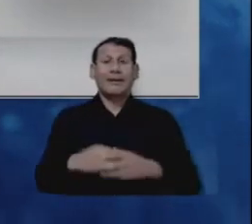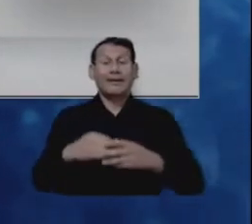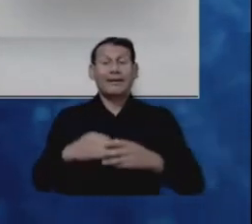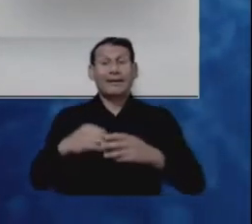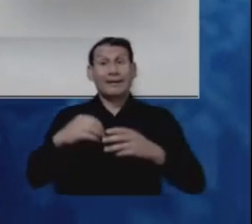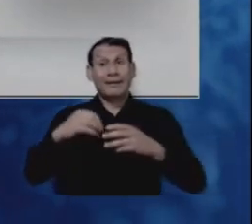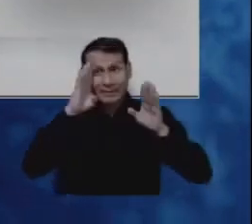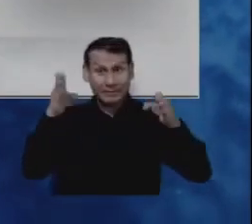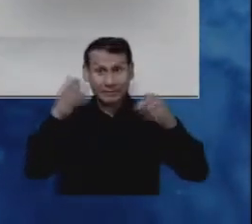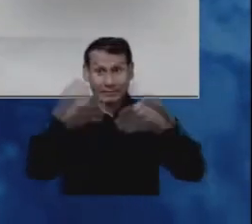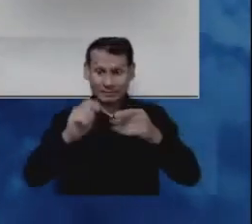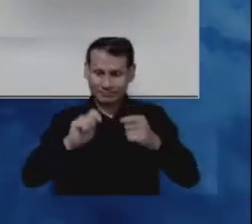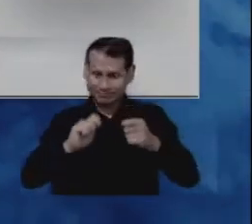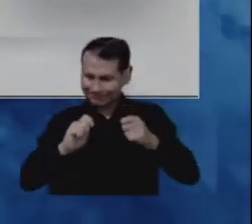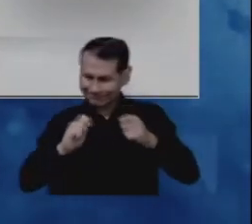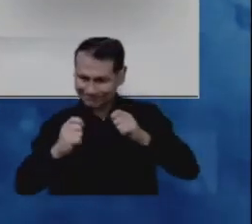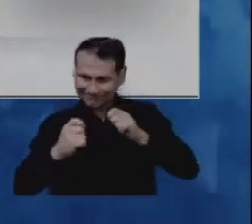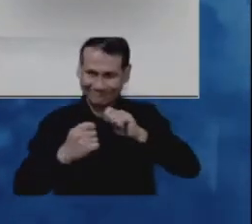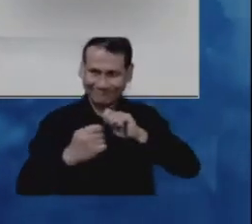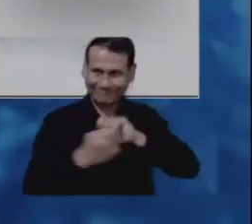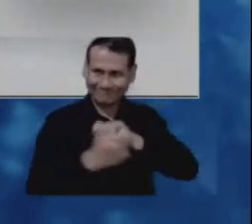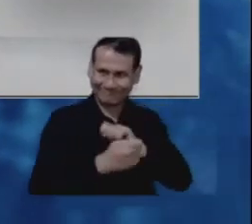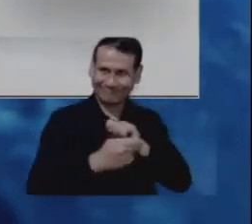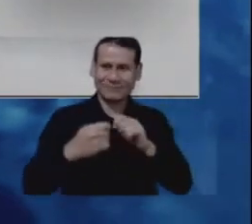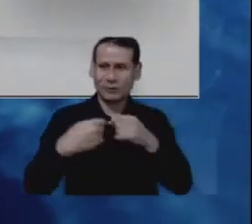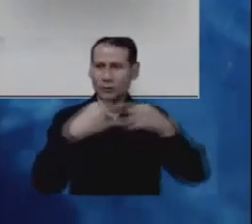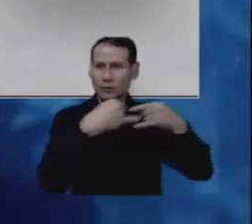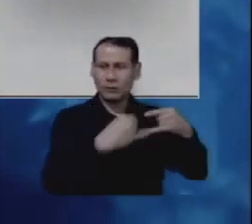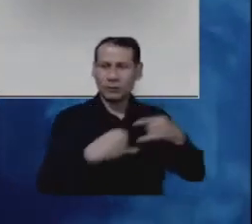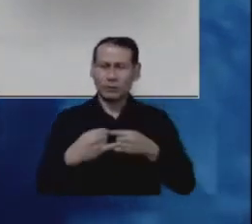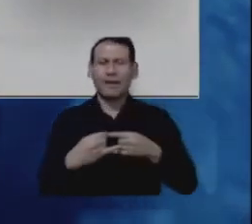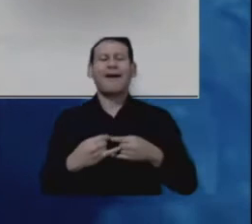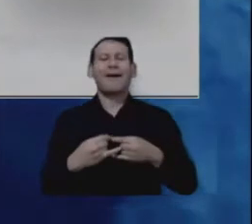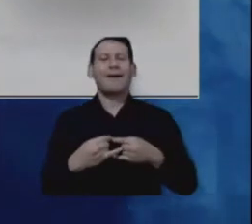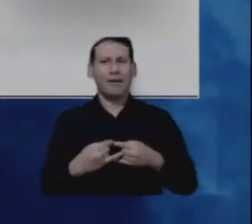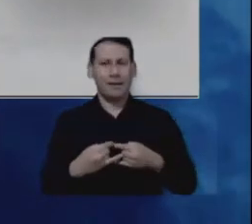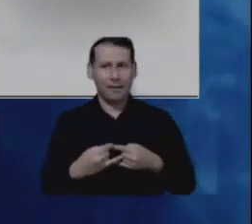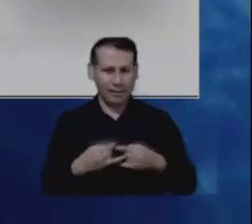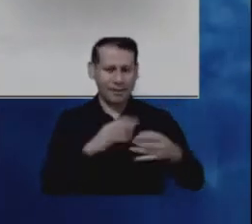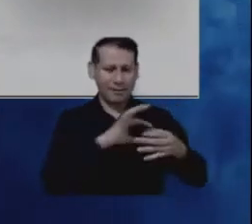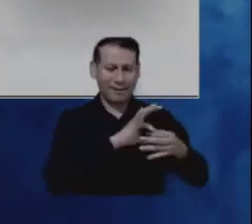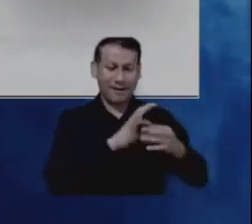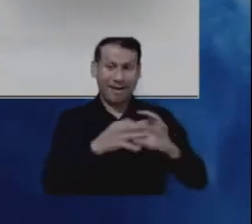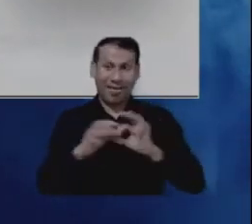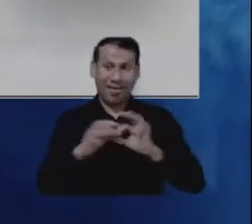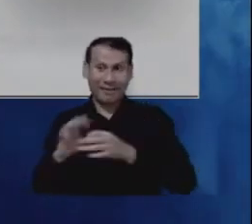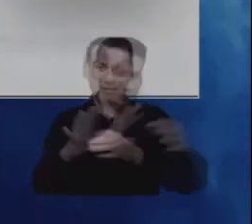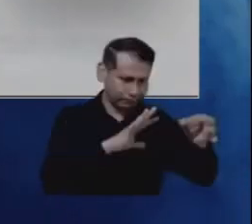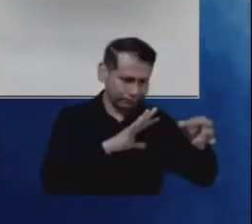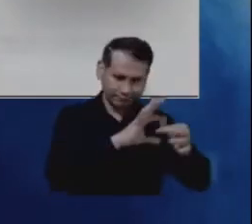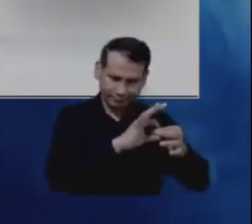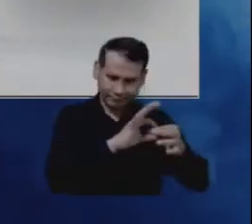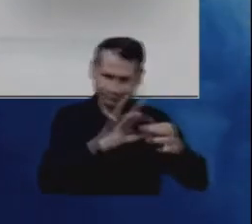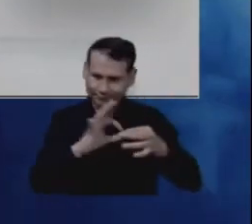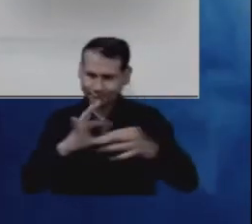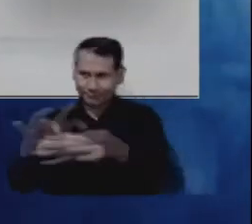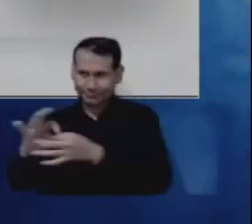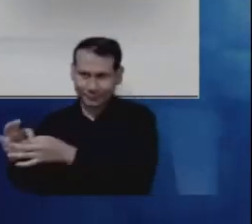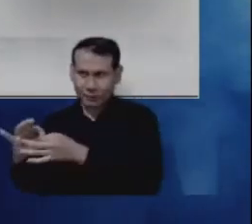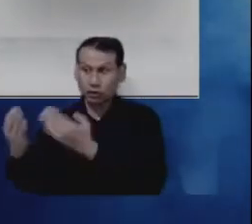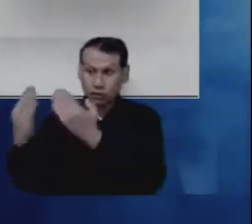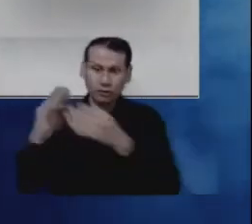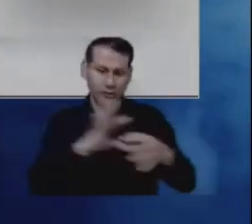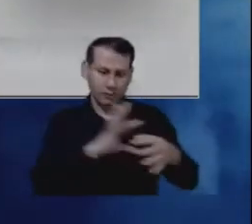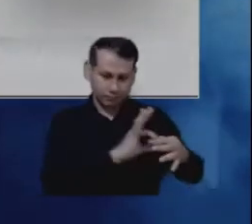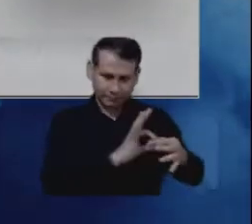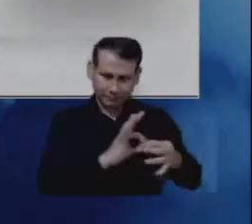procesos específicos de las cadenas de valor de cada uno de los sectores. Y se evidenciaron los